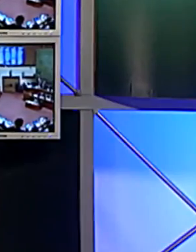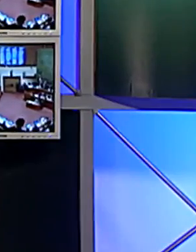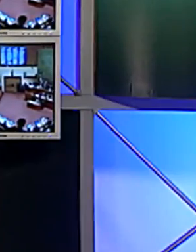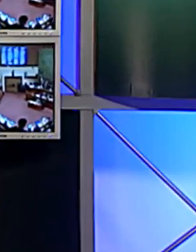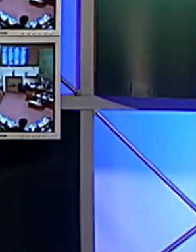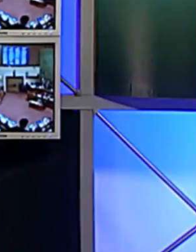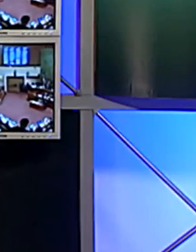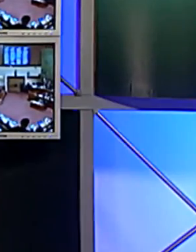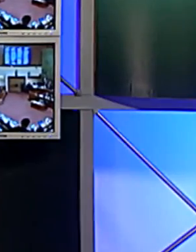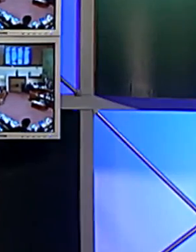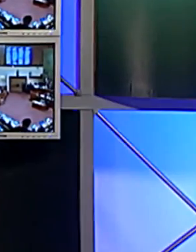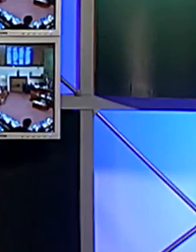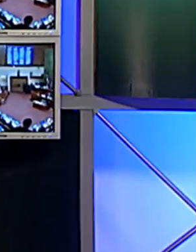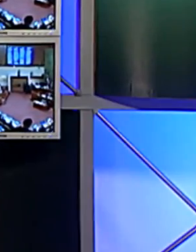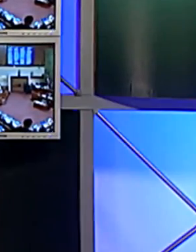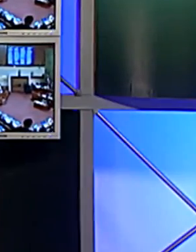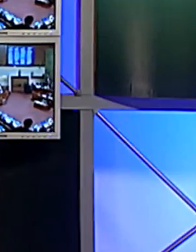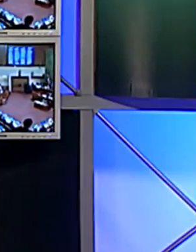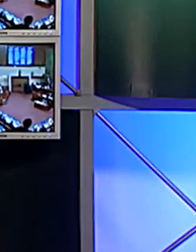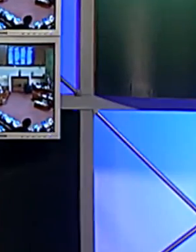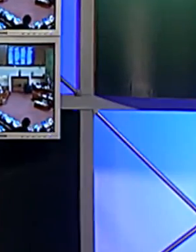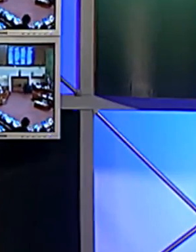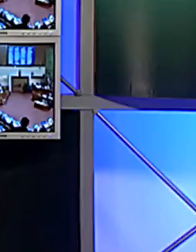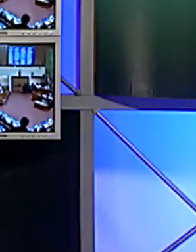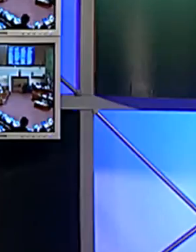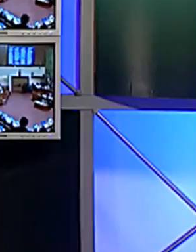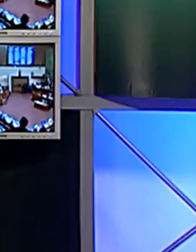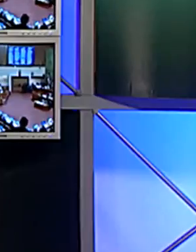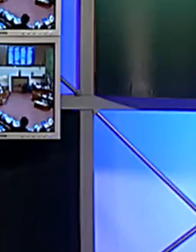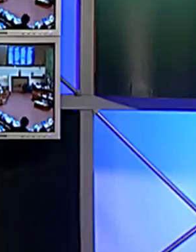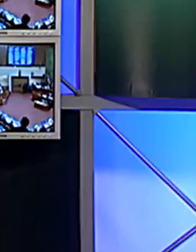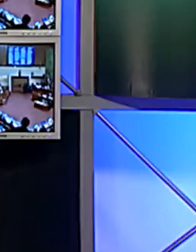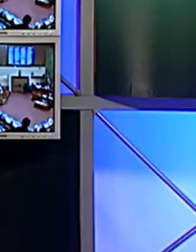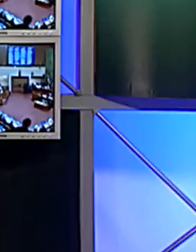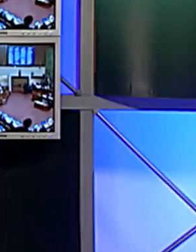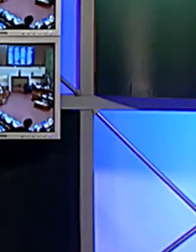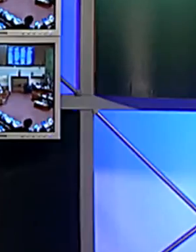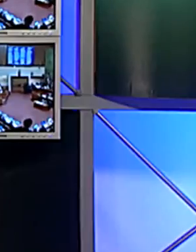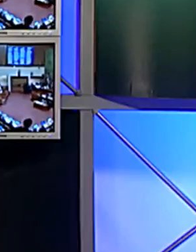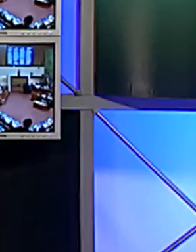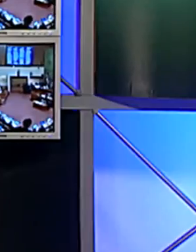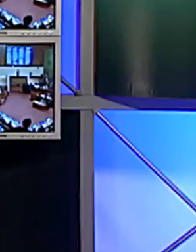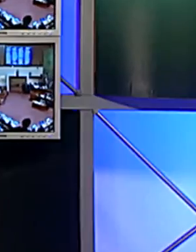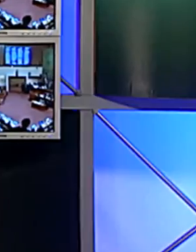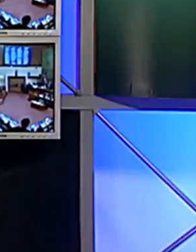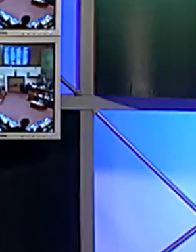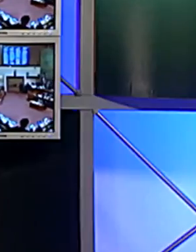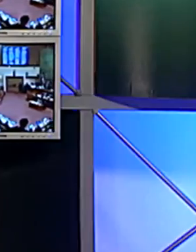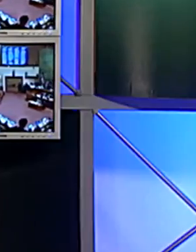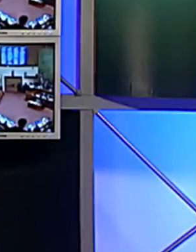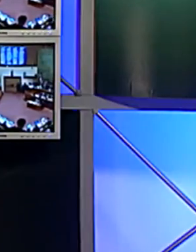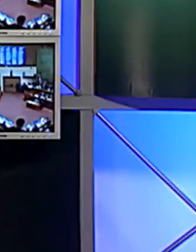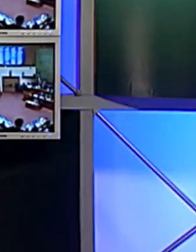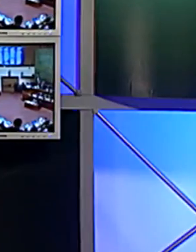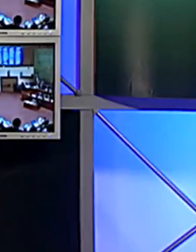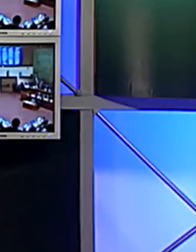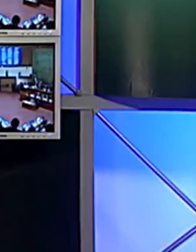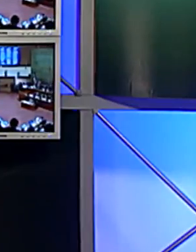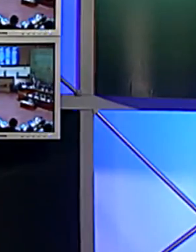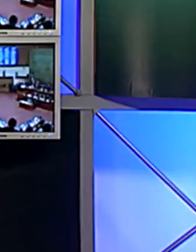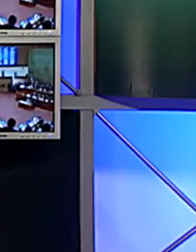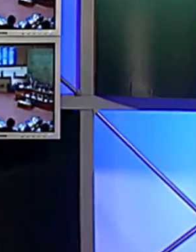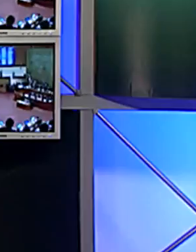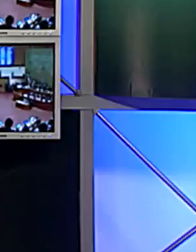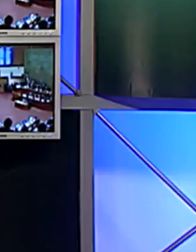rangos o tramos de tiempo o por tramos de tiempo vencido no pudiendo establecer un periodo inicial inferior a media hora los